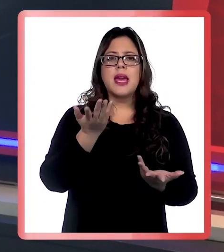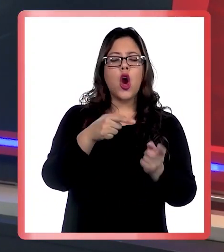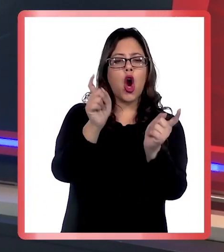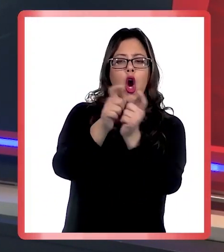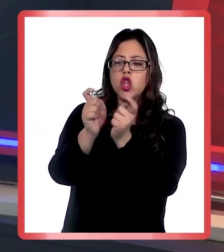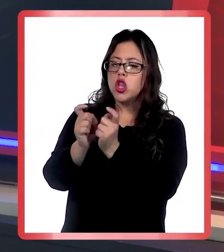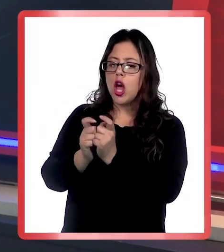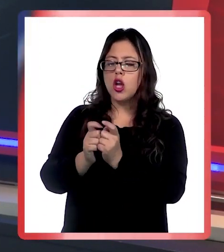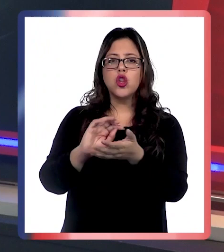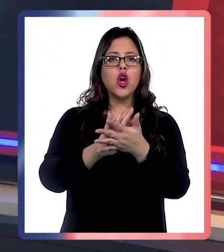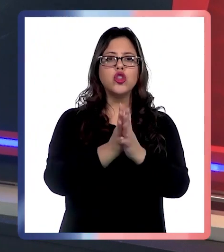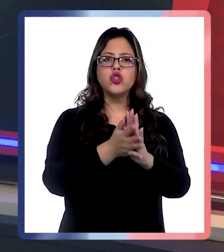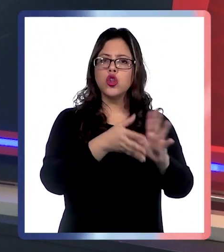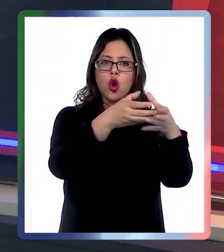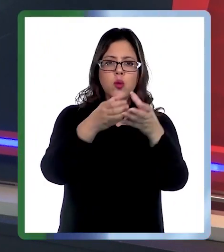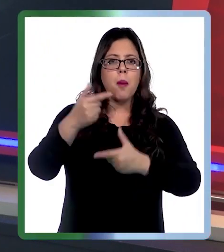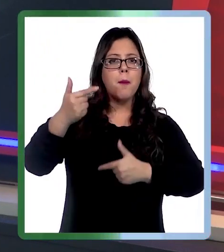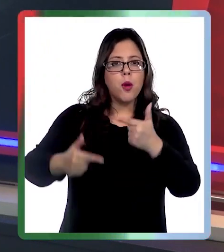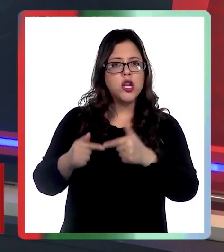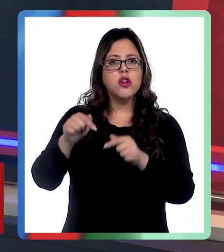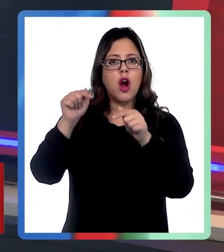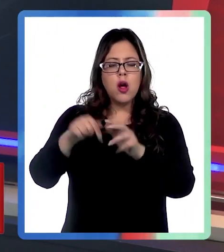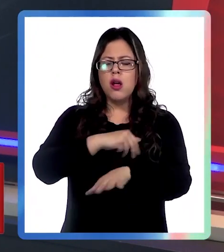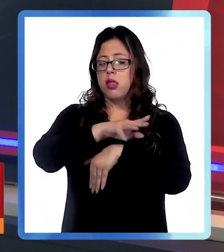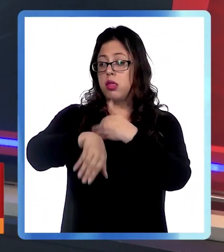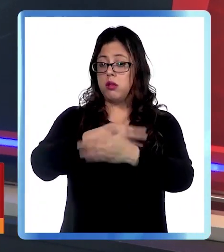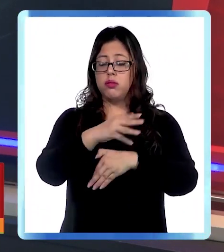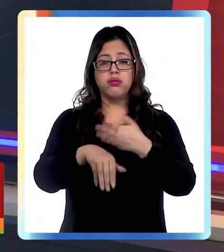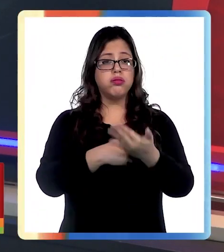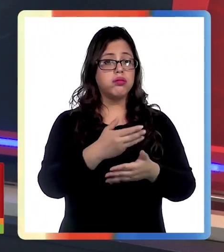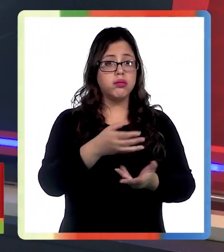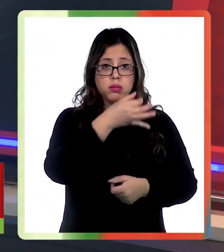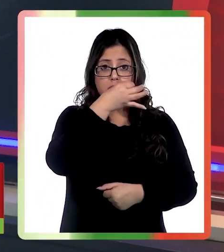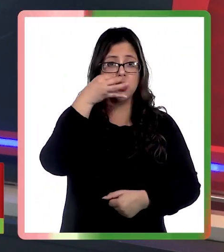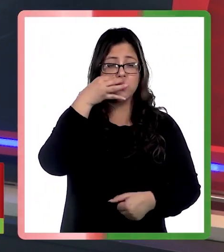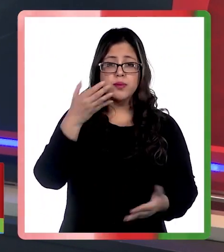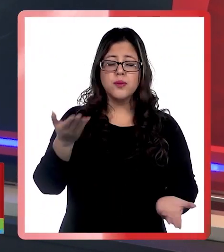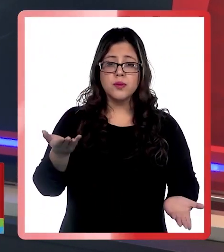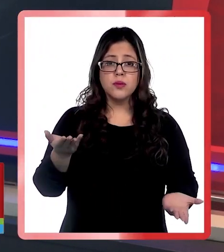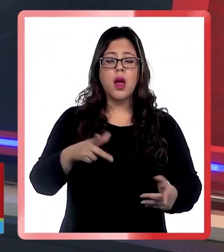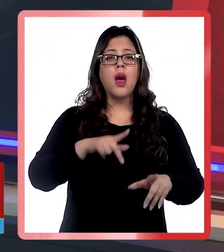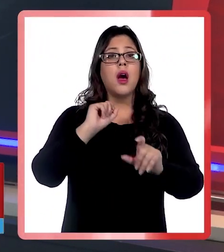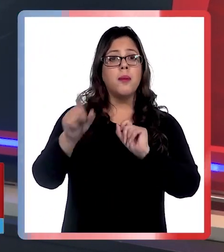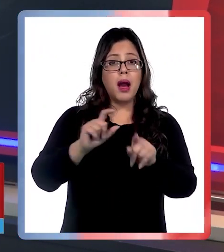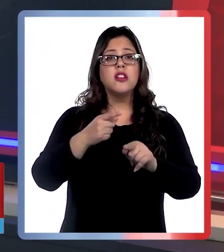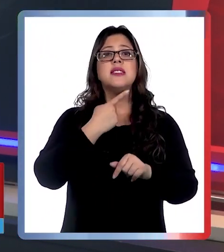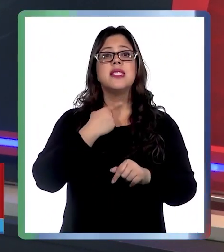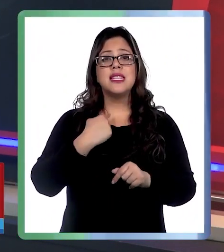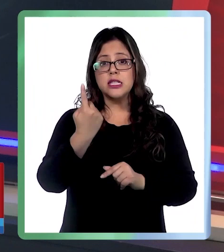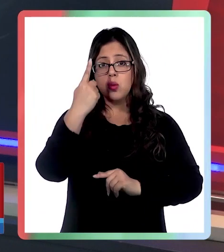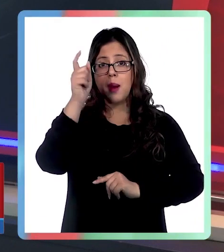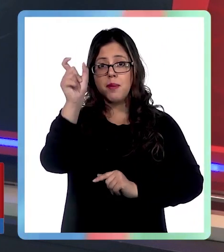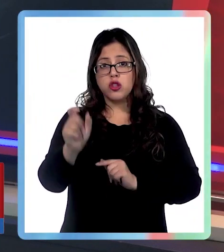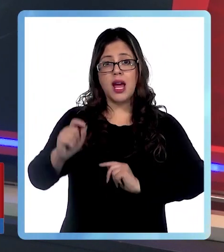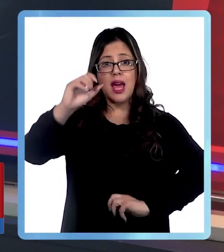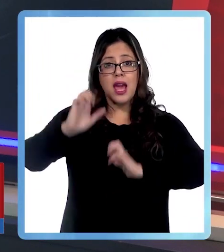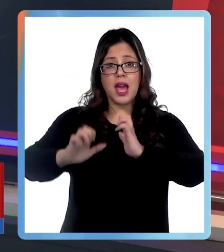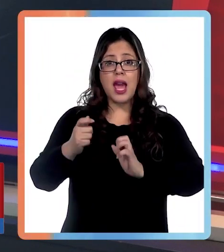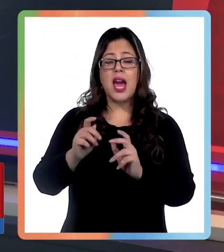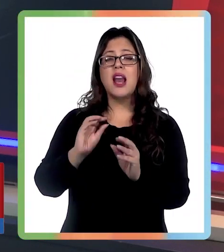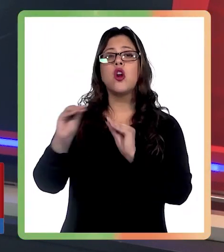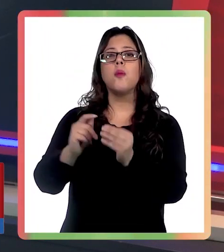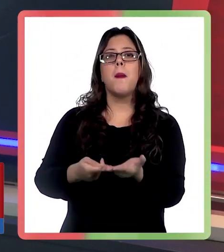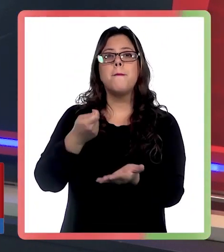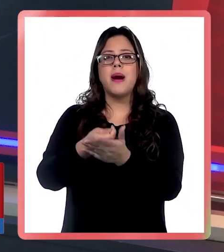contactos en todas las veredas políticas ha desatado un verdadero escándalo de corrupción para defender los intereses de un empresario